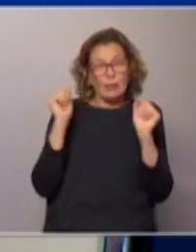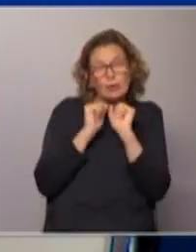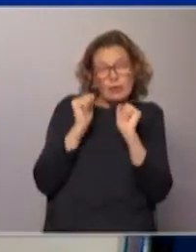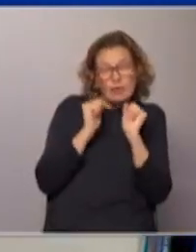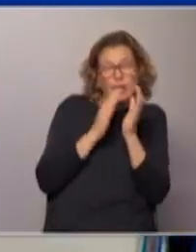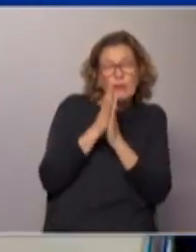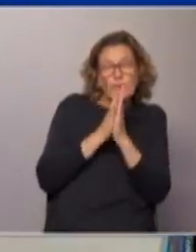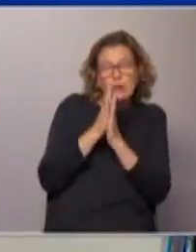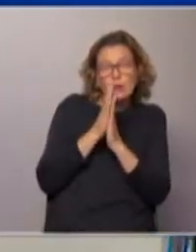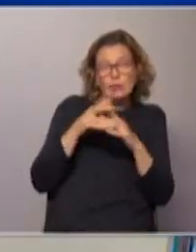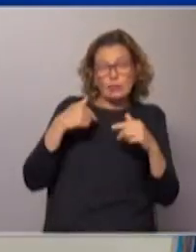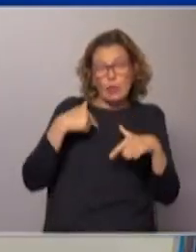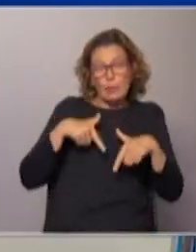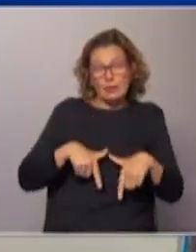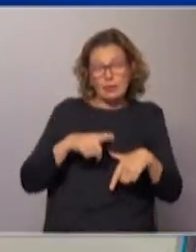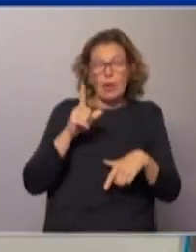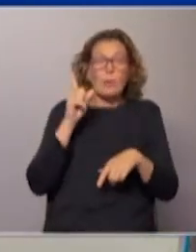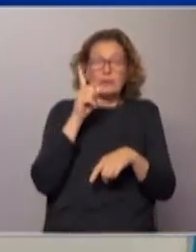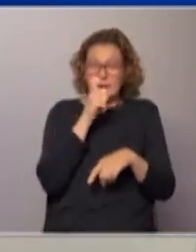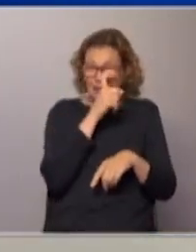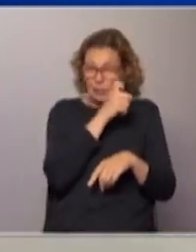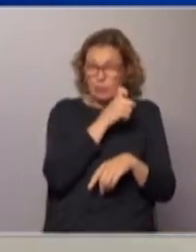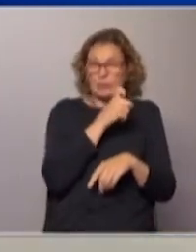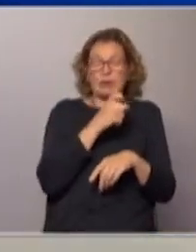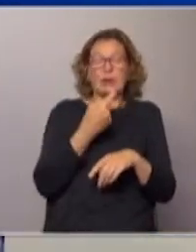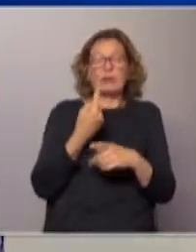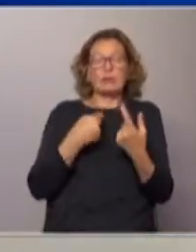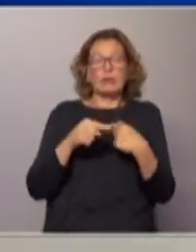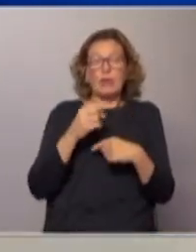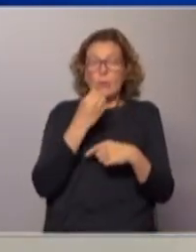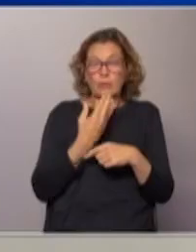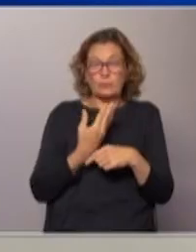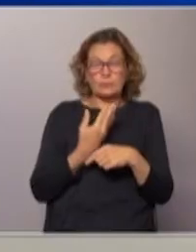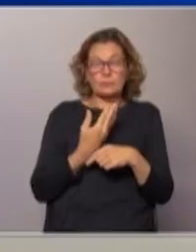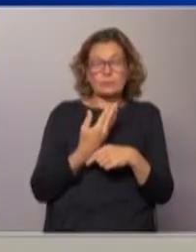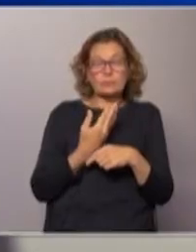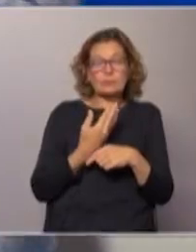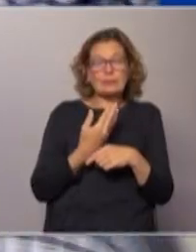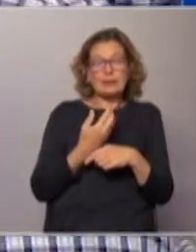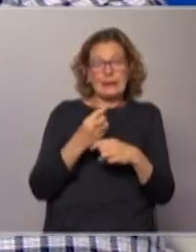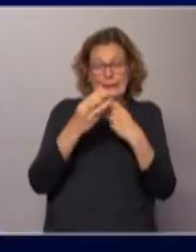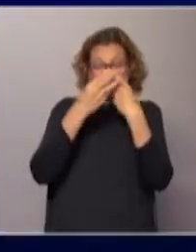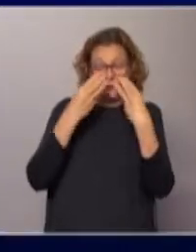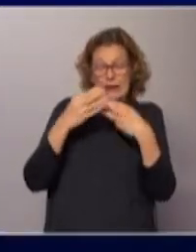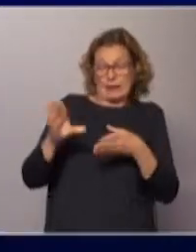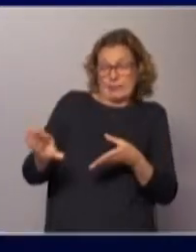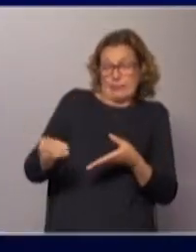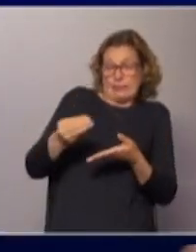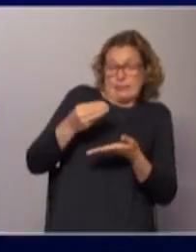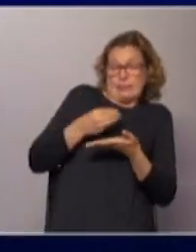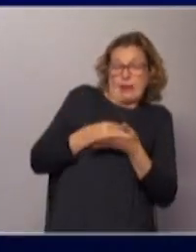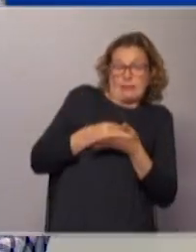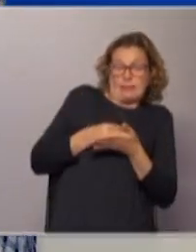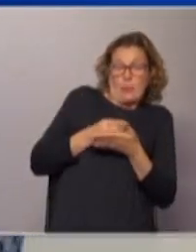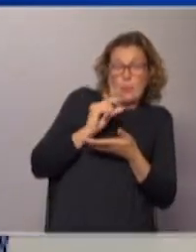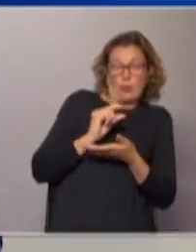en el que los ministros bastante complicado este y bueno entonces renta general y les dio un refuerzo existe una previsión